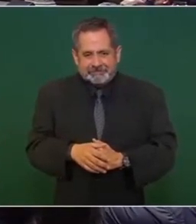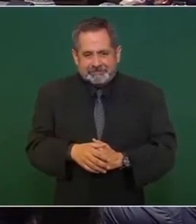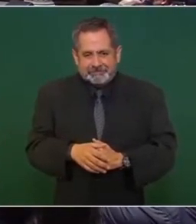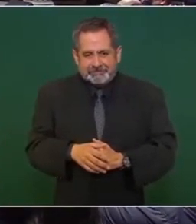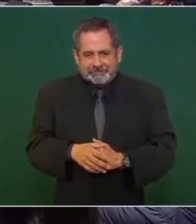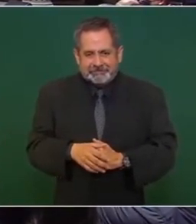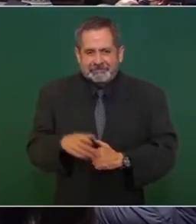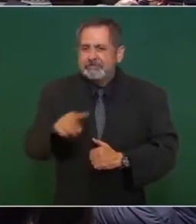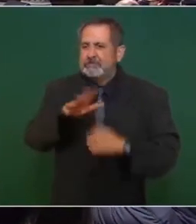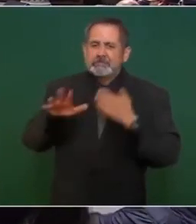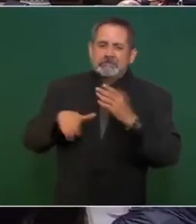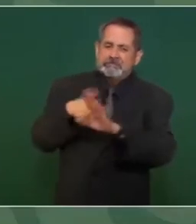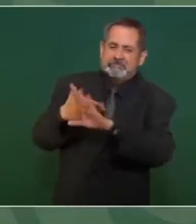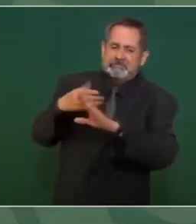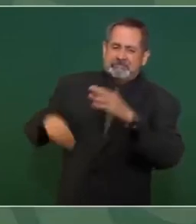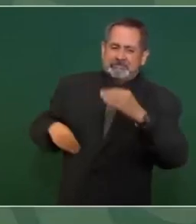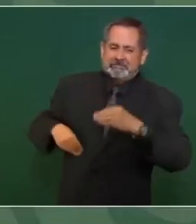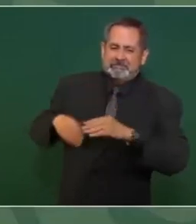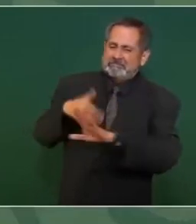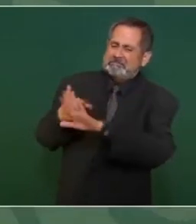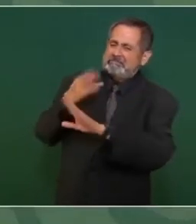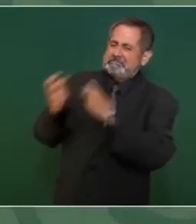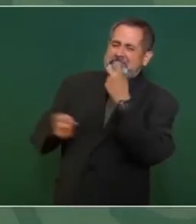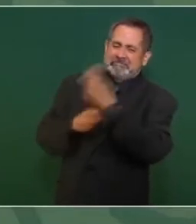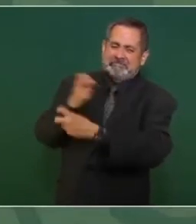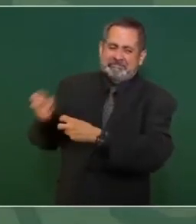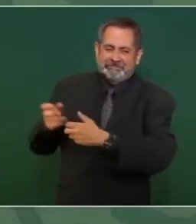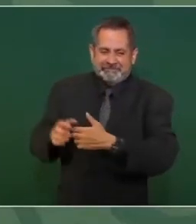Es que le echan la culpa a él.